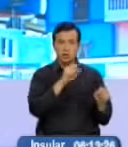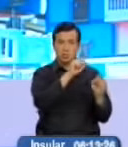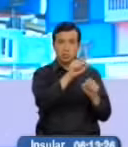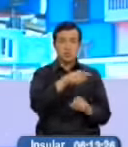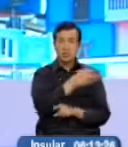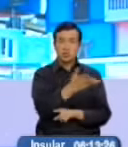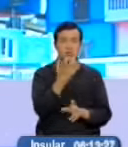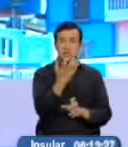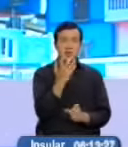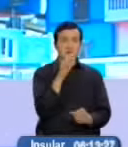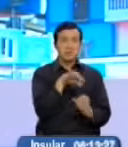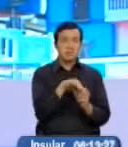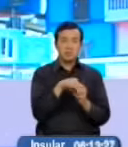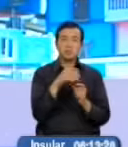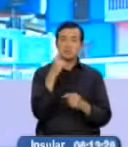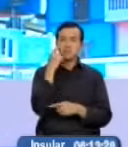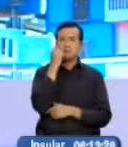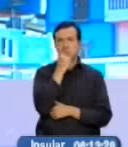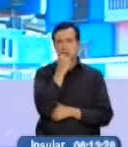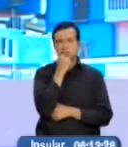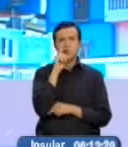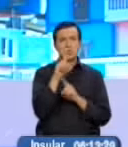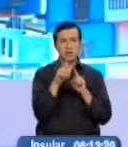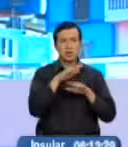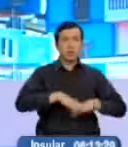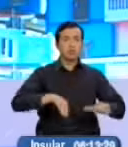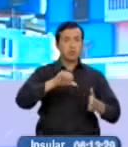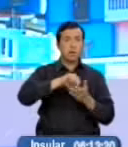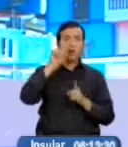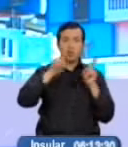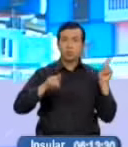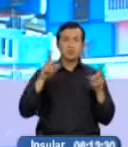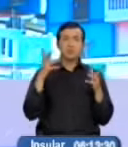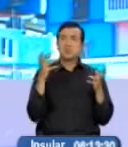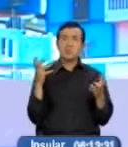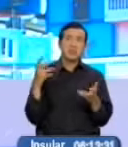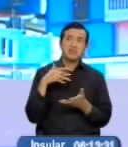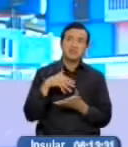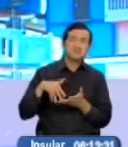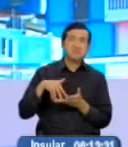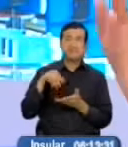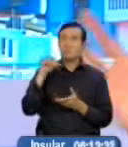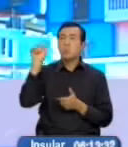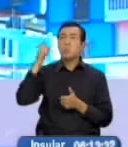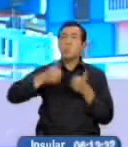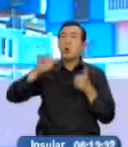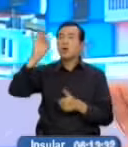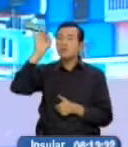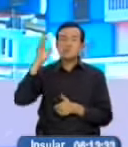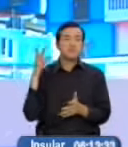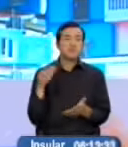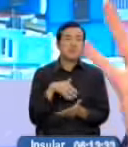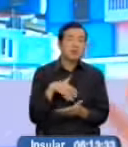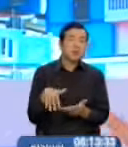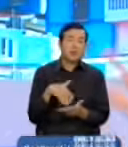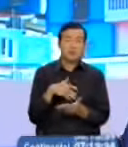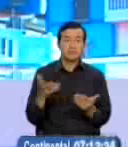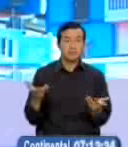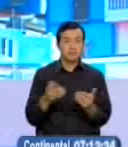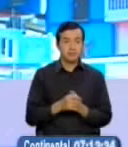propuesto. Por eso es que habíamos visto una alta indecisión en esta ciudad y que este porcentaje de ninguno también es más frecuente allá.